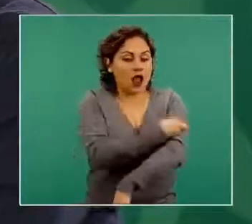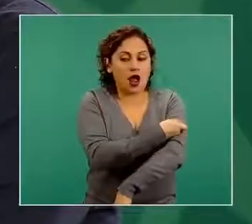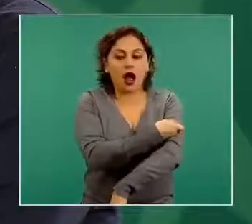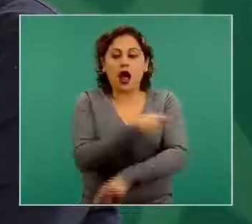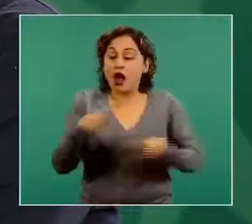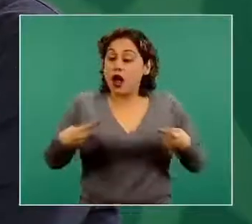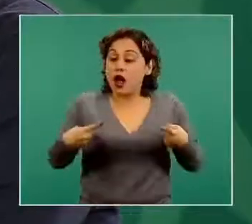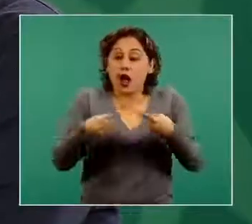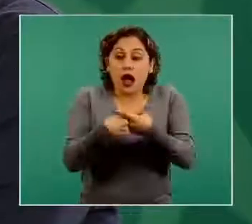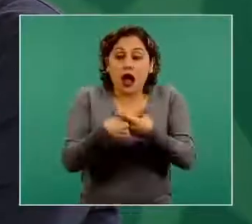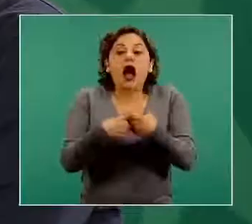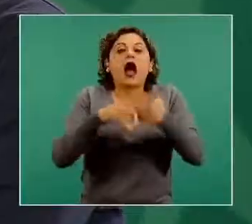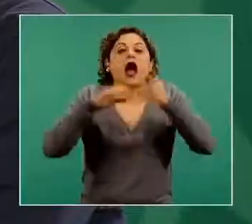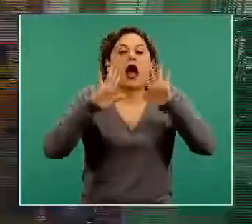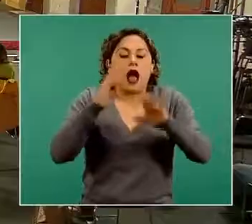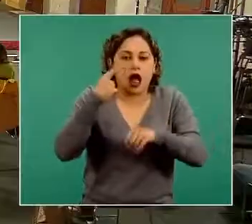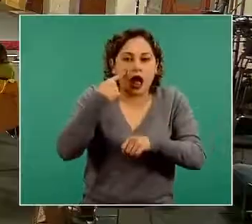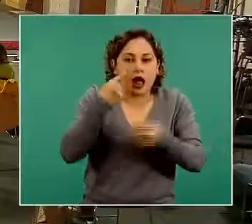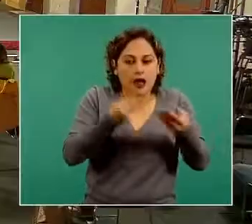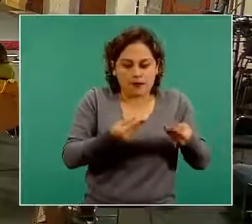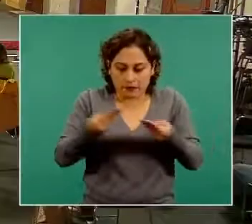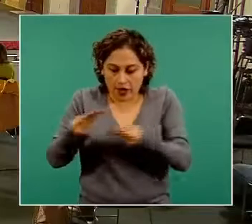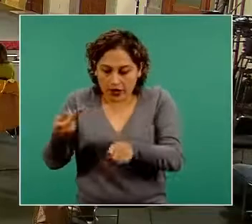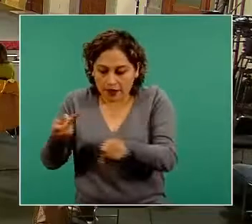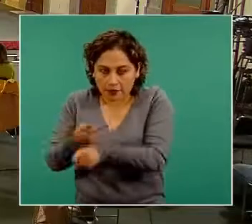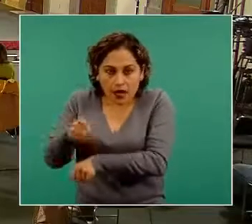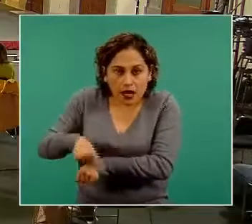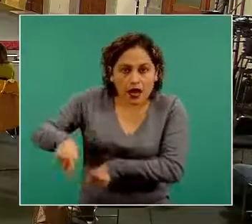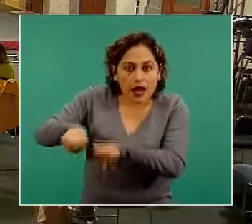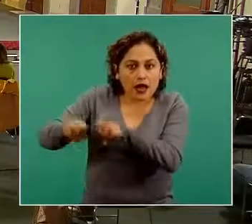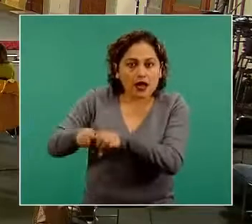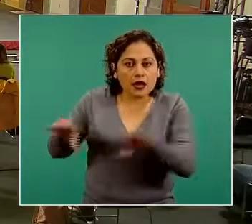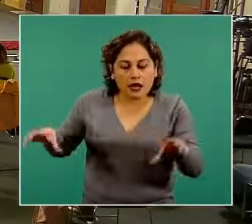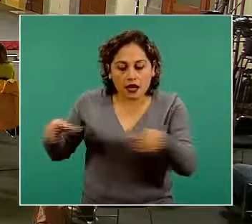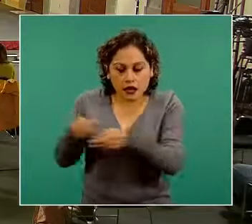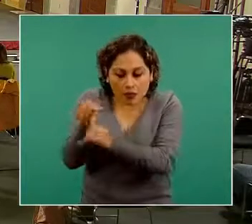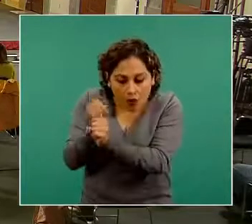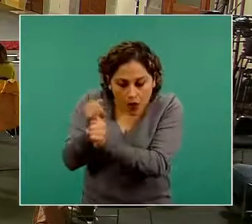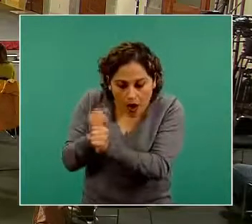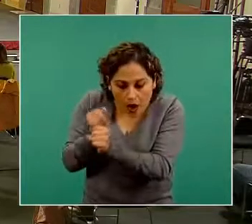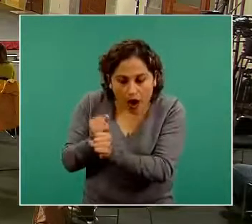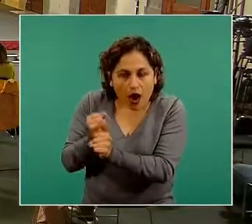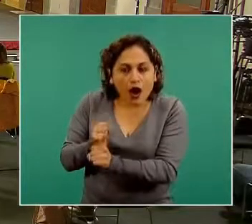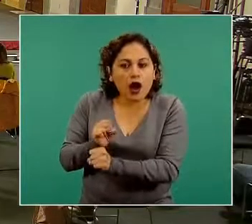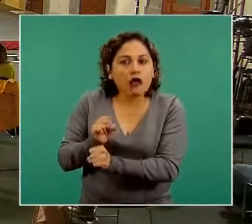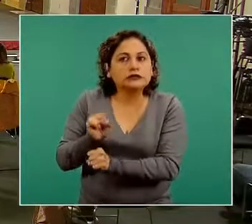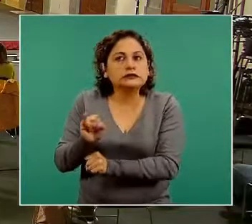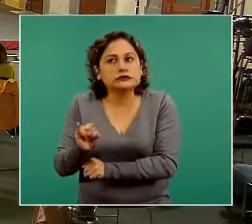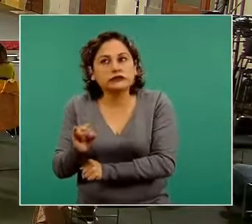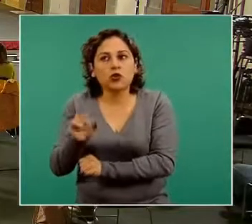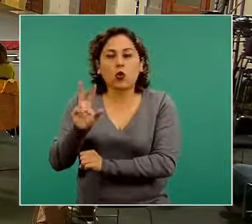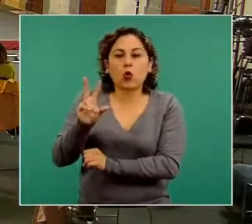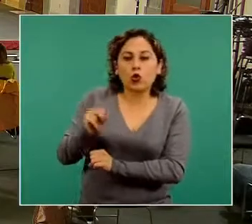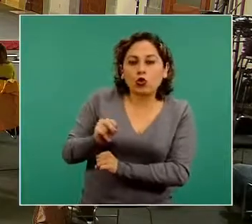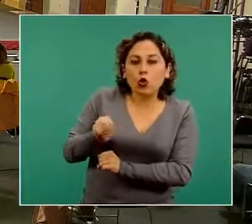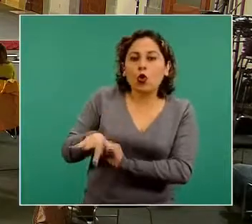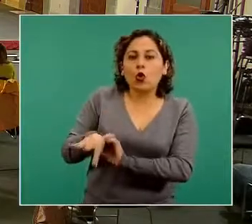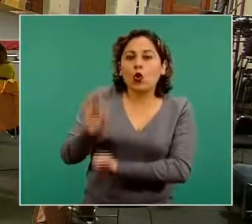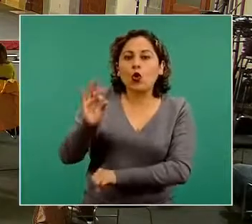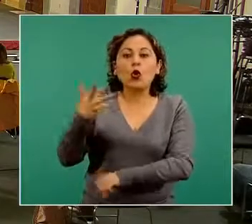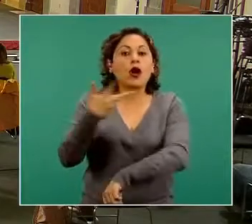hacer la revisión, nos dirá si efectivamente este evento estuvo asociado a alguno de los elementos que compone